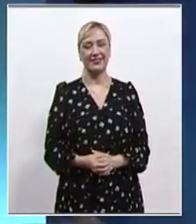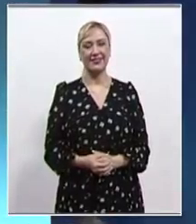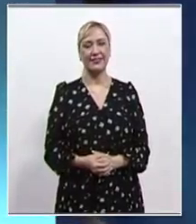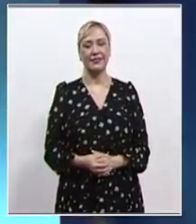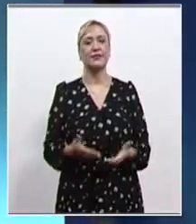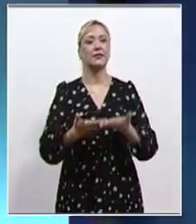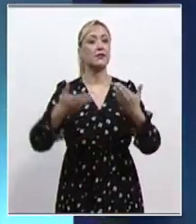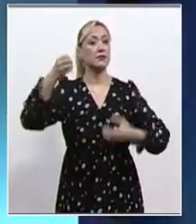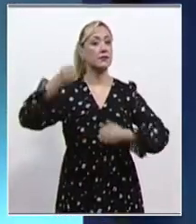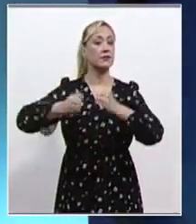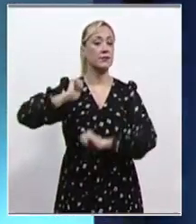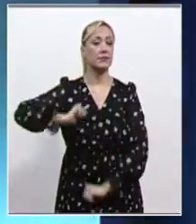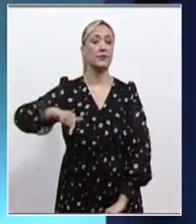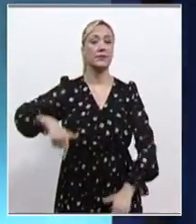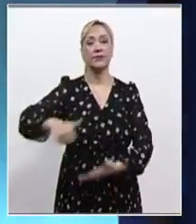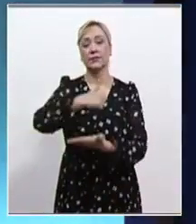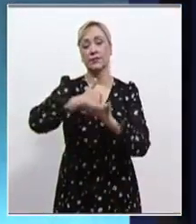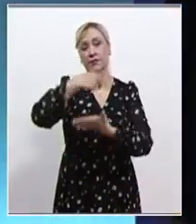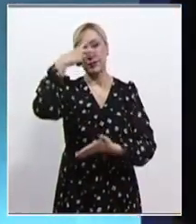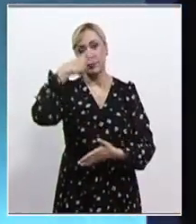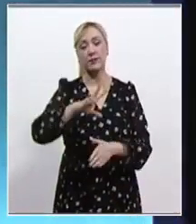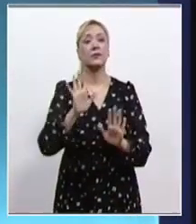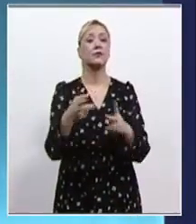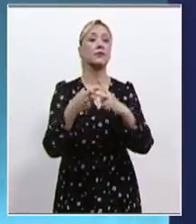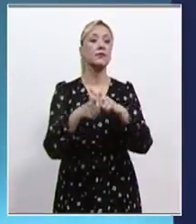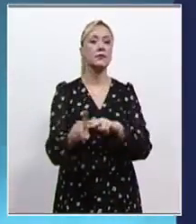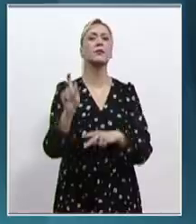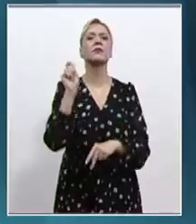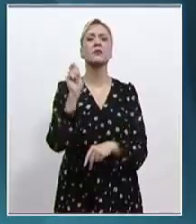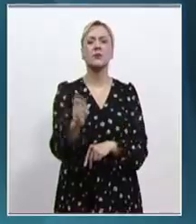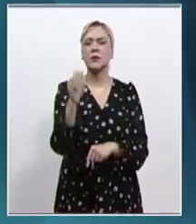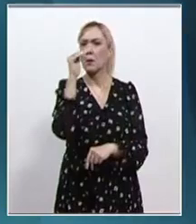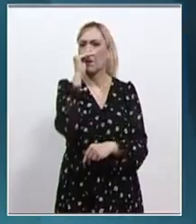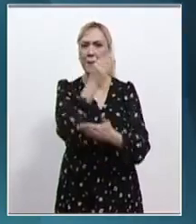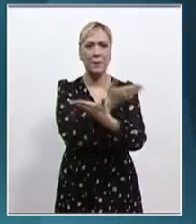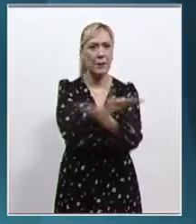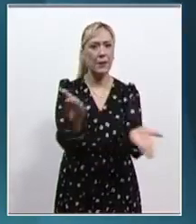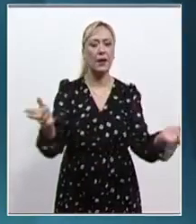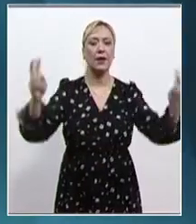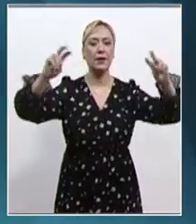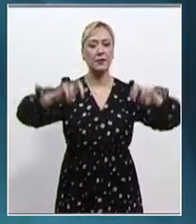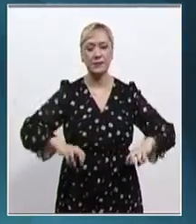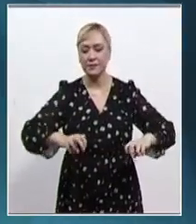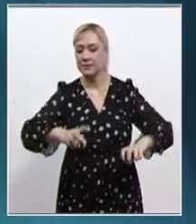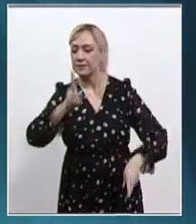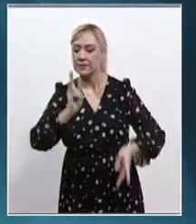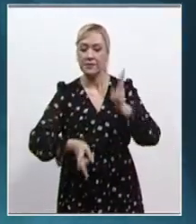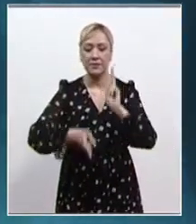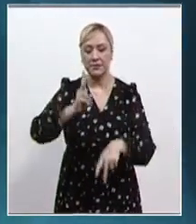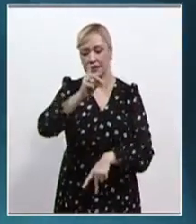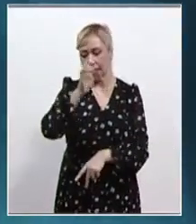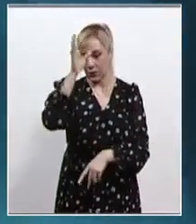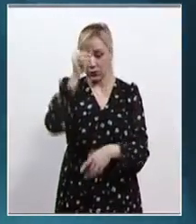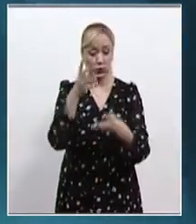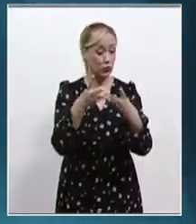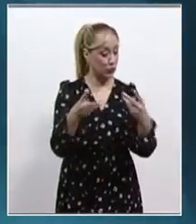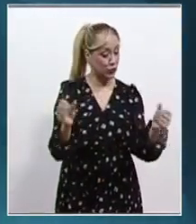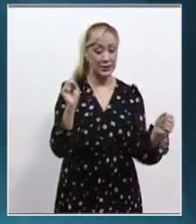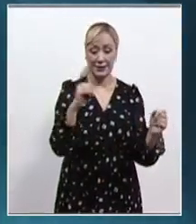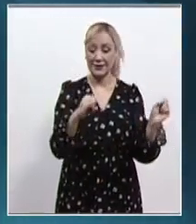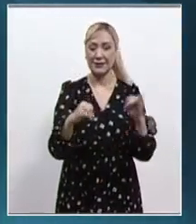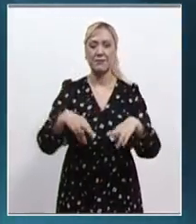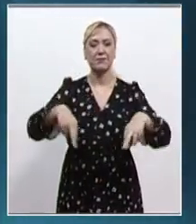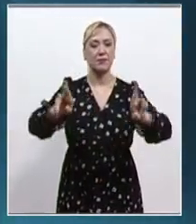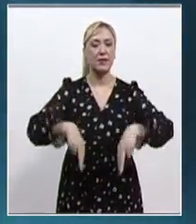El Poder Judicial de la Ciudad de México puso en marcha la jornada gratuita de mediación y otros servicios que estarán vigentes hasta diciembre en